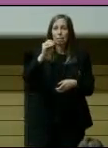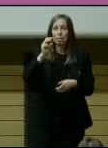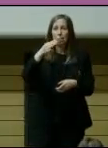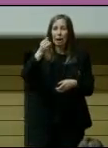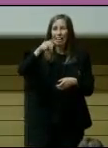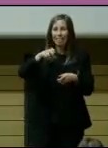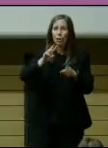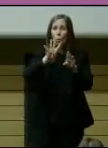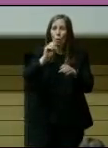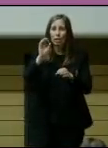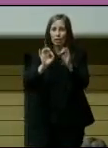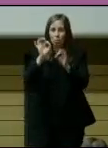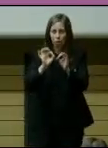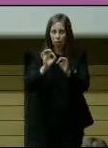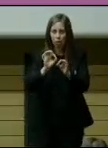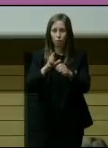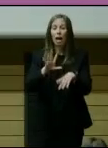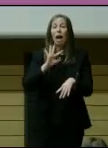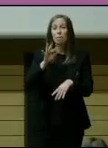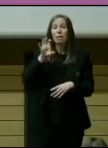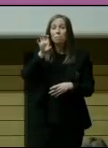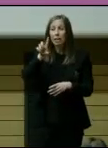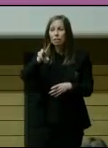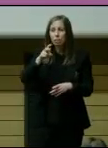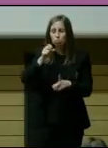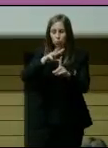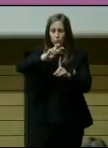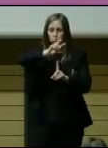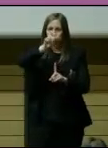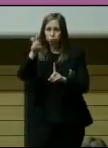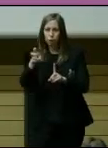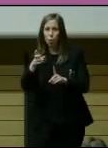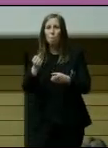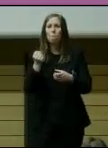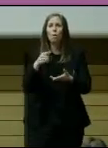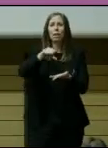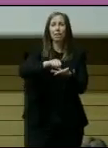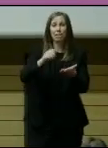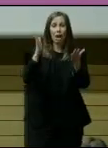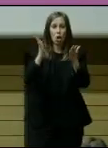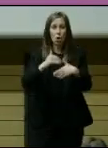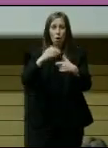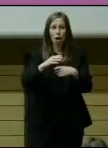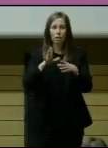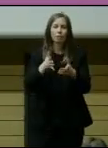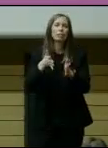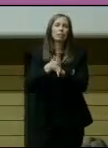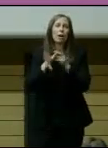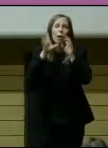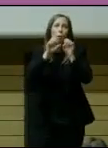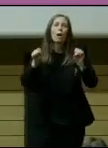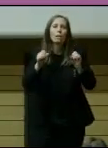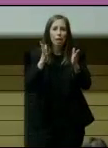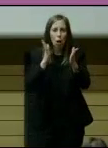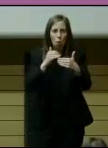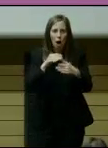con el 20%. Y luego es un país muy poliédrico, en el cual no hay un poder central y obviamente que no tiene una guardia civil ni